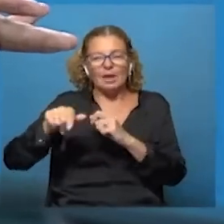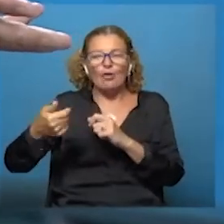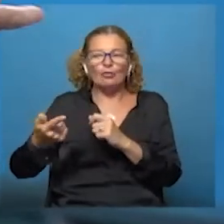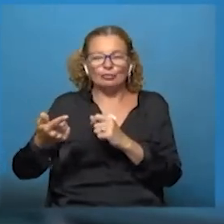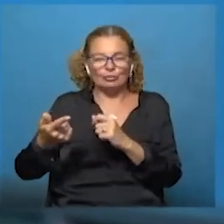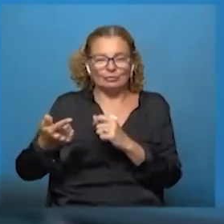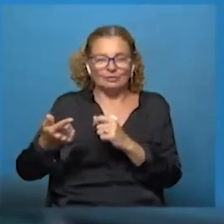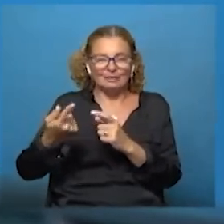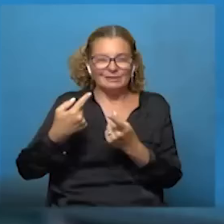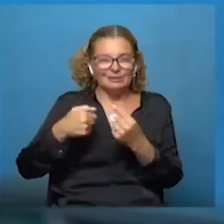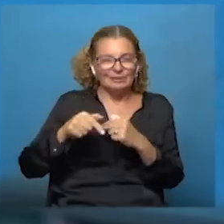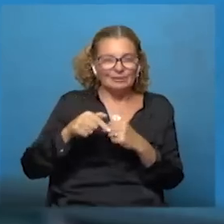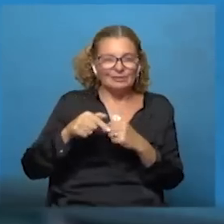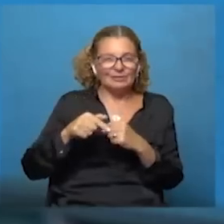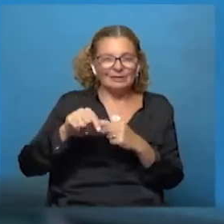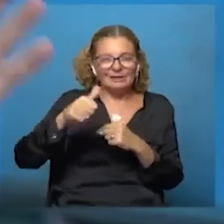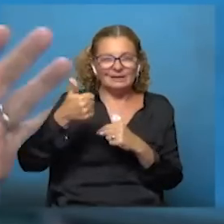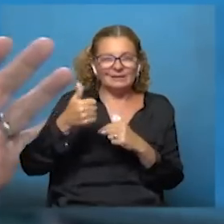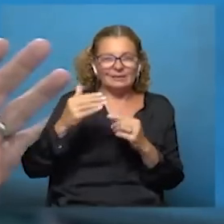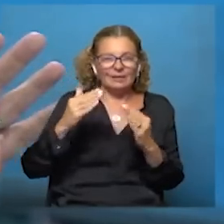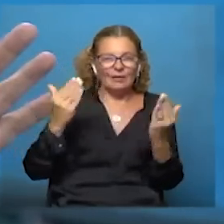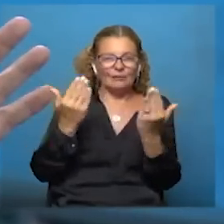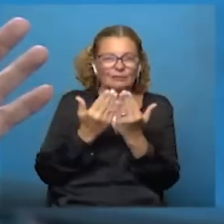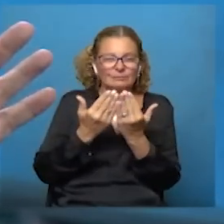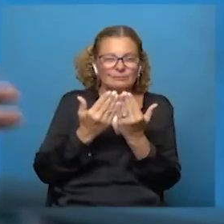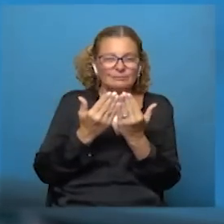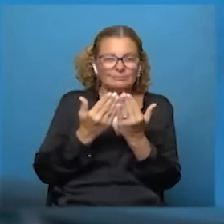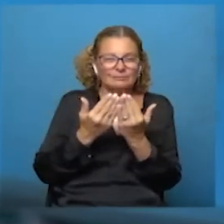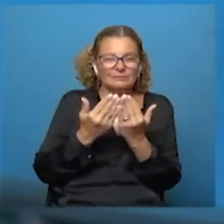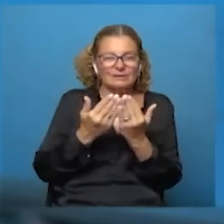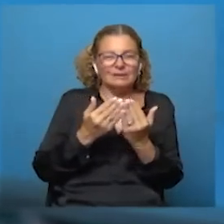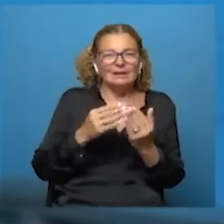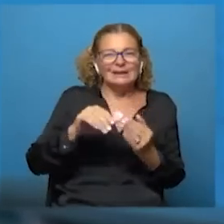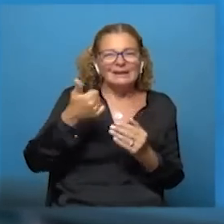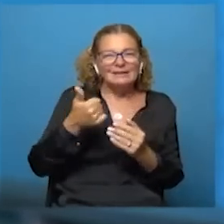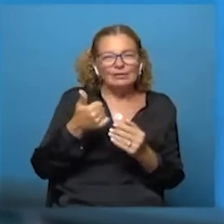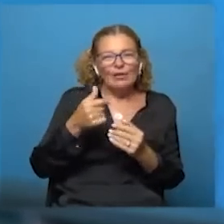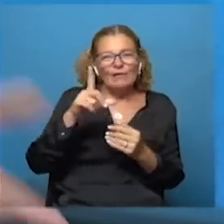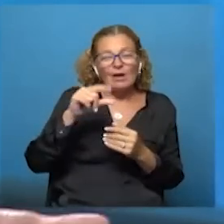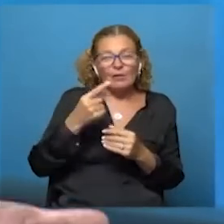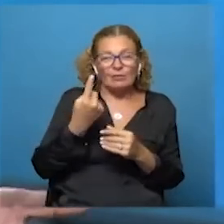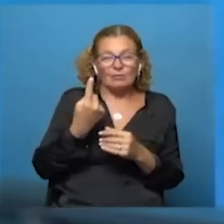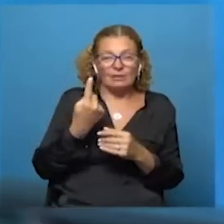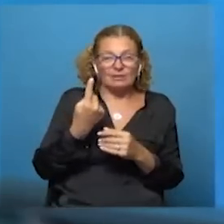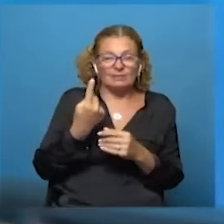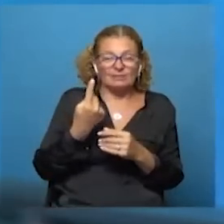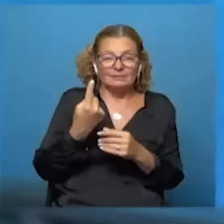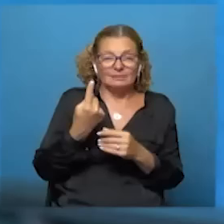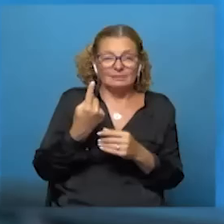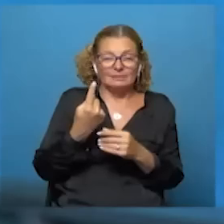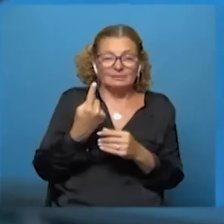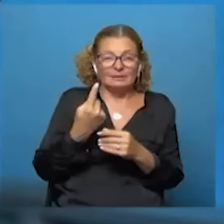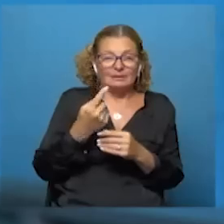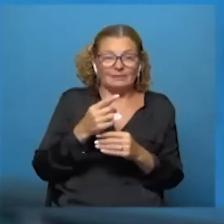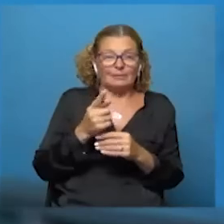entonces el éxito es re n cantidad de bocas el éxito es que bajo una rapiña bueno teniendo